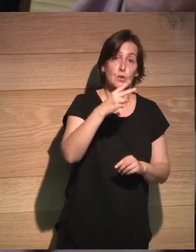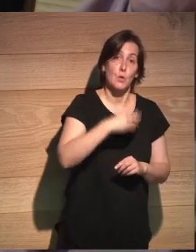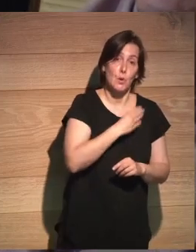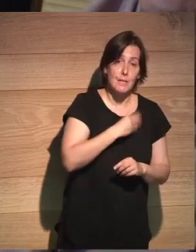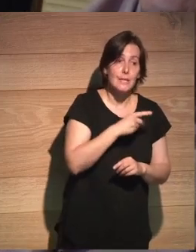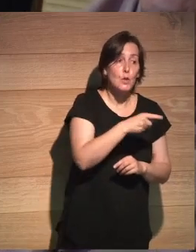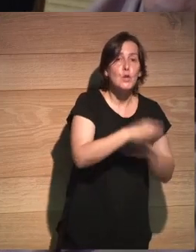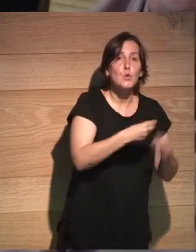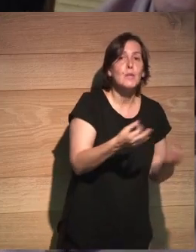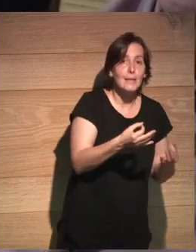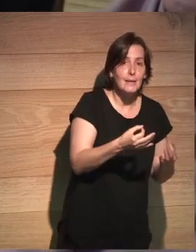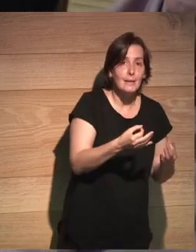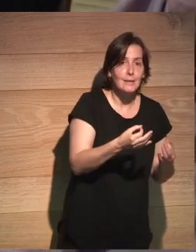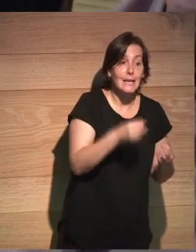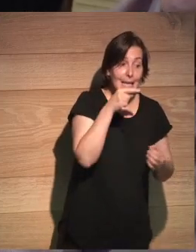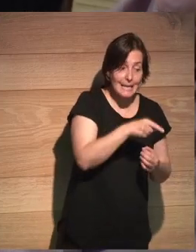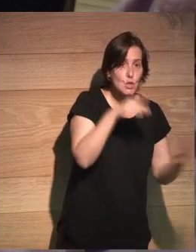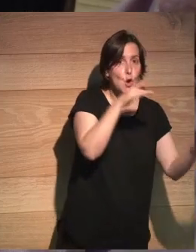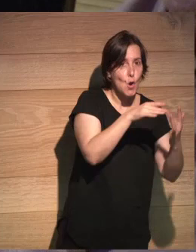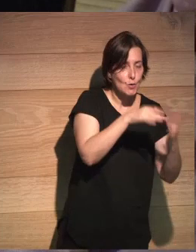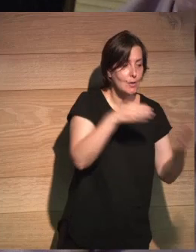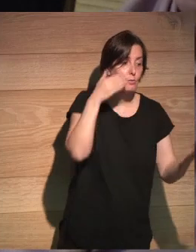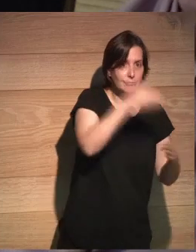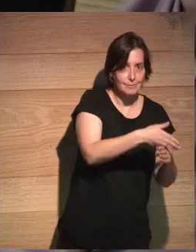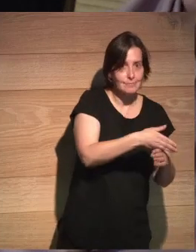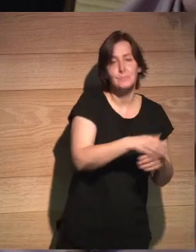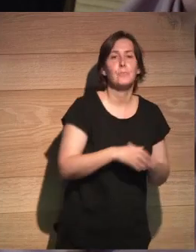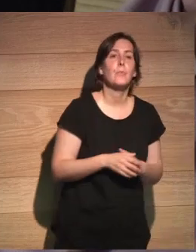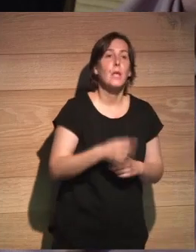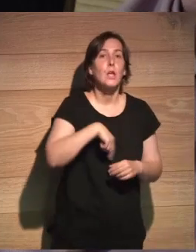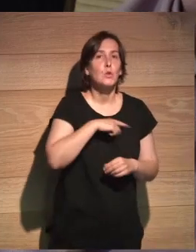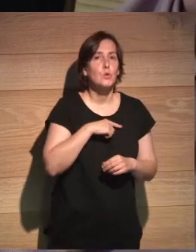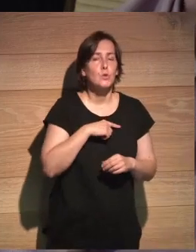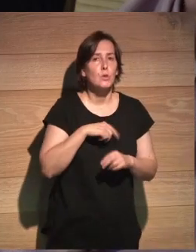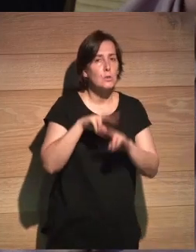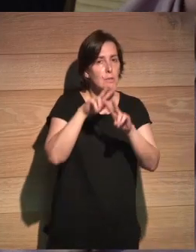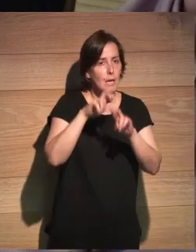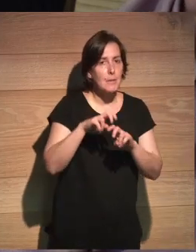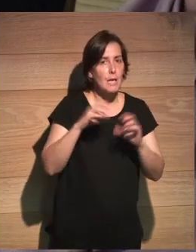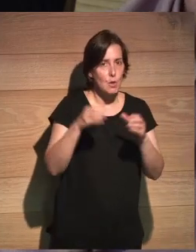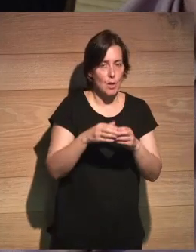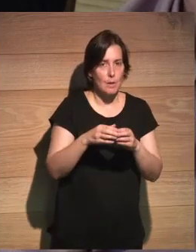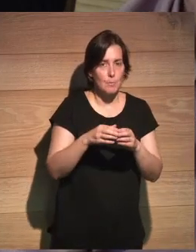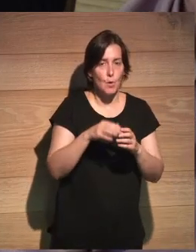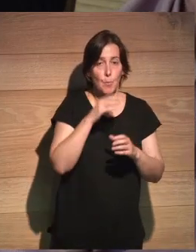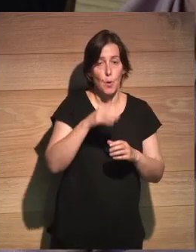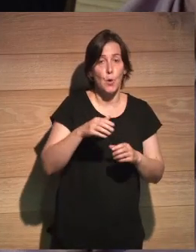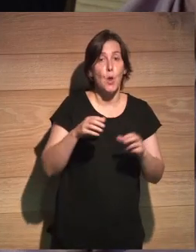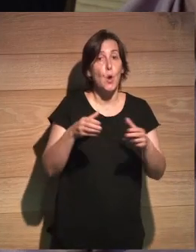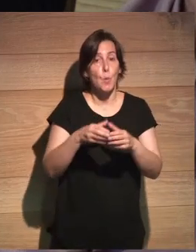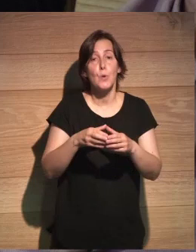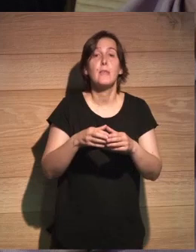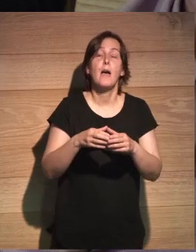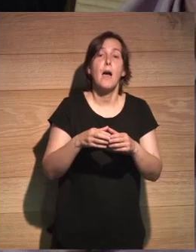y nosotros hemos hecho ya iniciativas en ese campo, y estamos conectados con gran parte de la comunidad educativa,